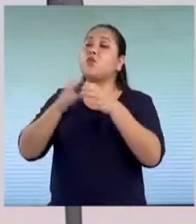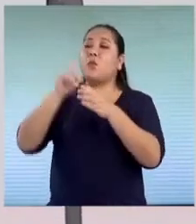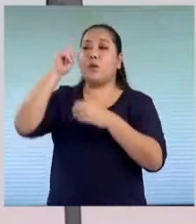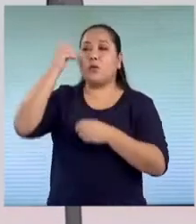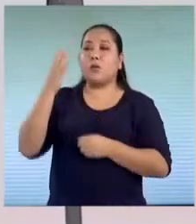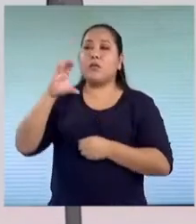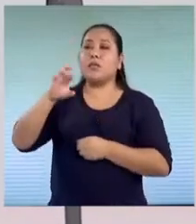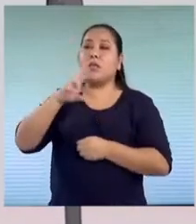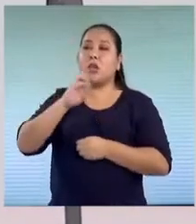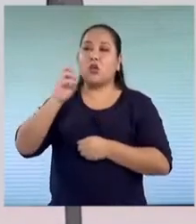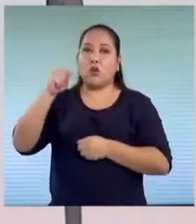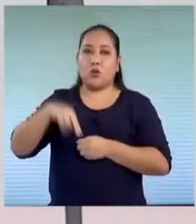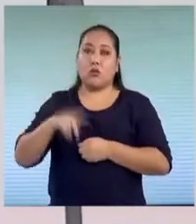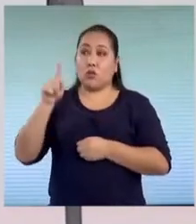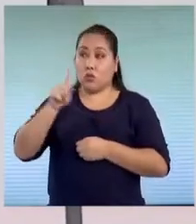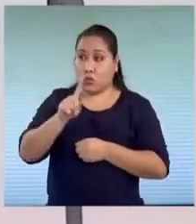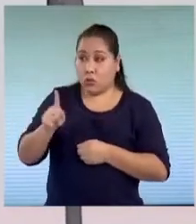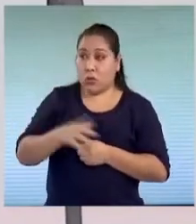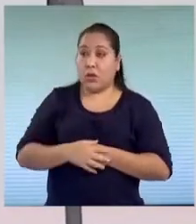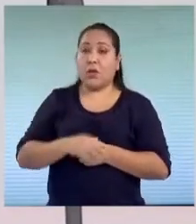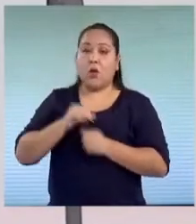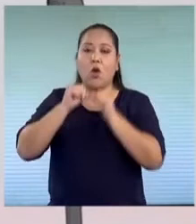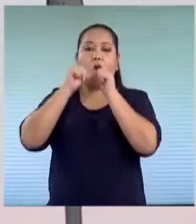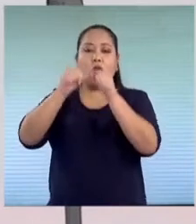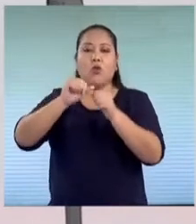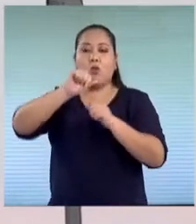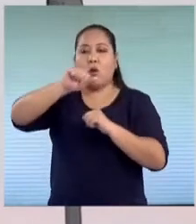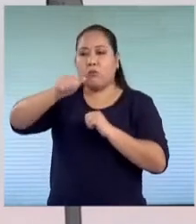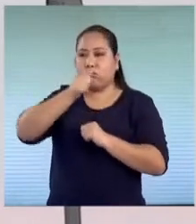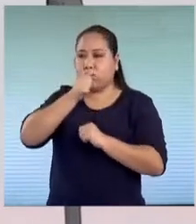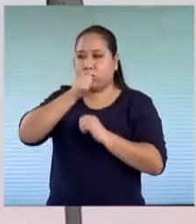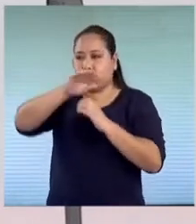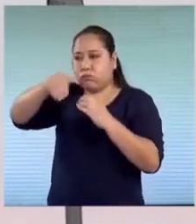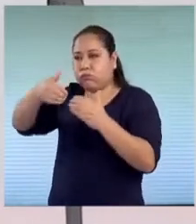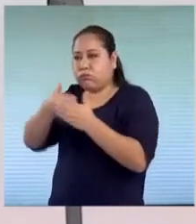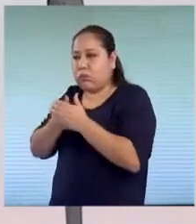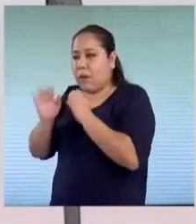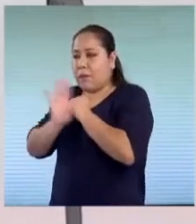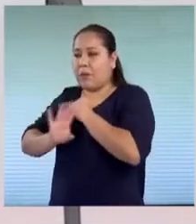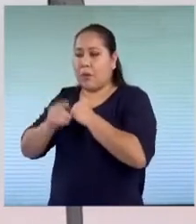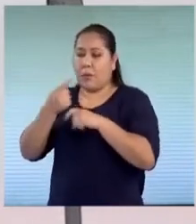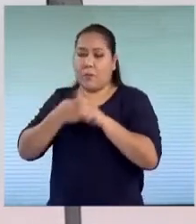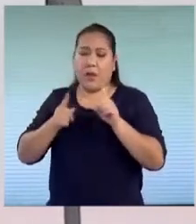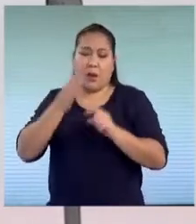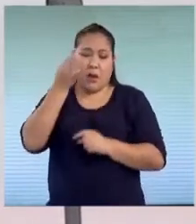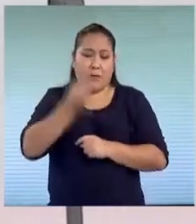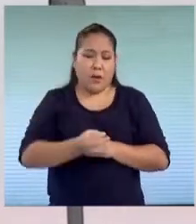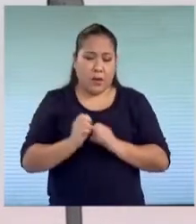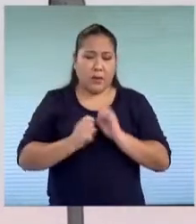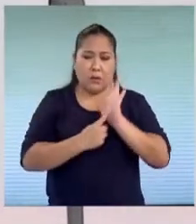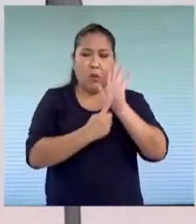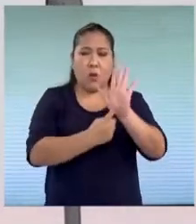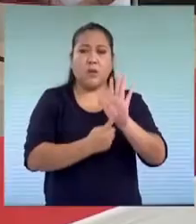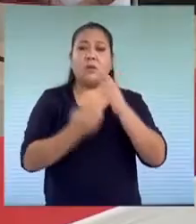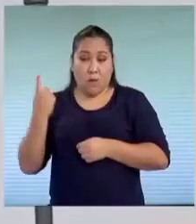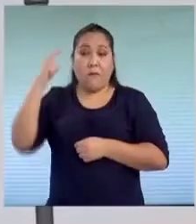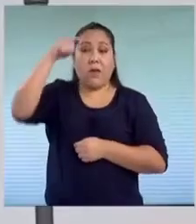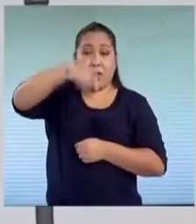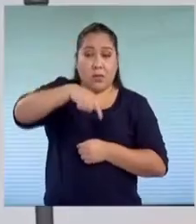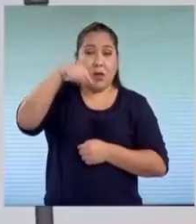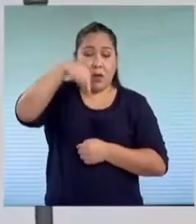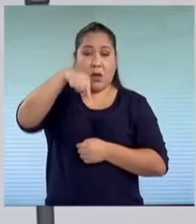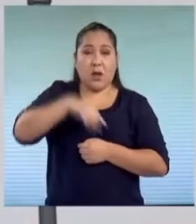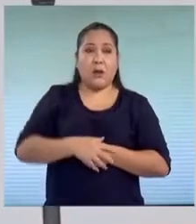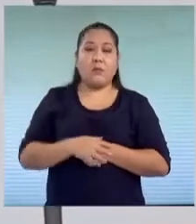señor Cerrón, a quien usted sigue escondiendo. Pero la verdad sale a la luz. Gracias.